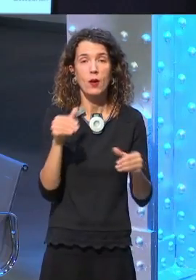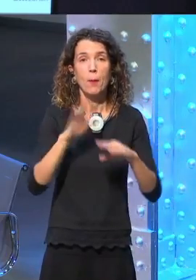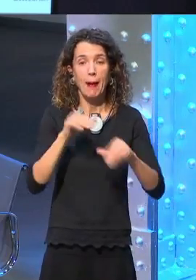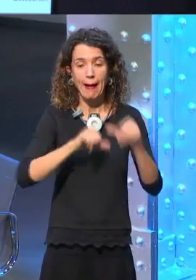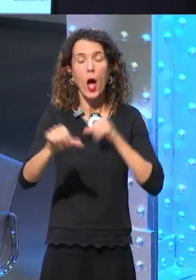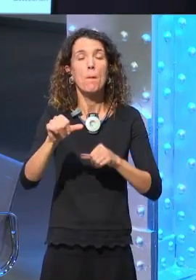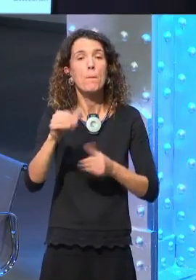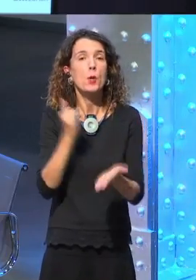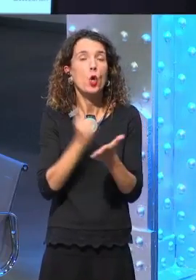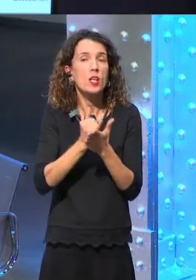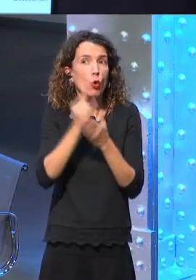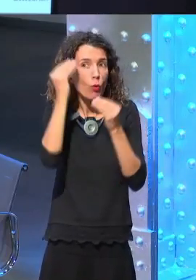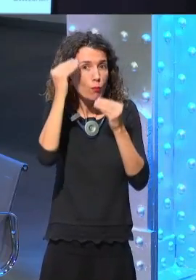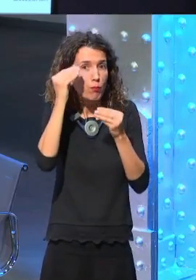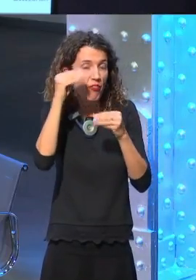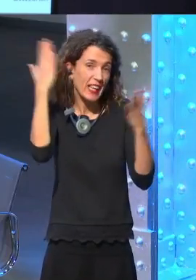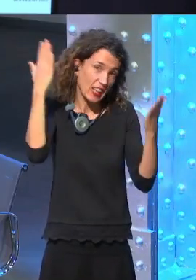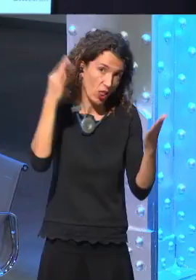proyecto ficticio,